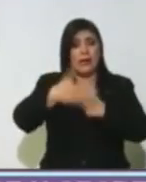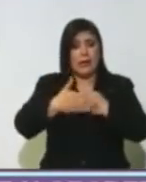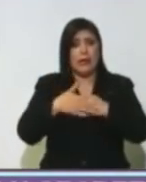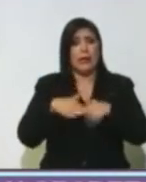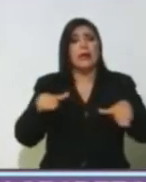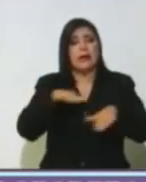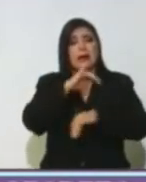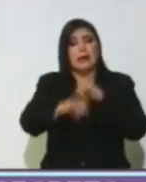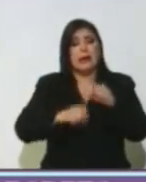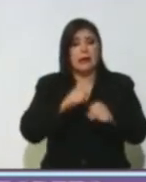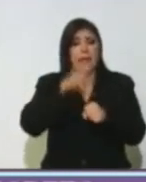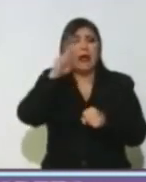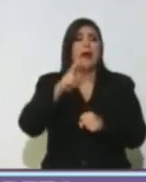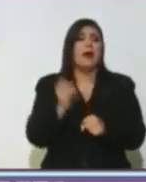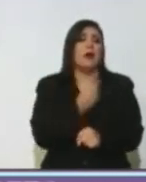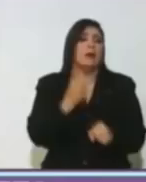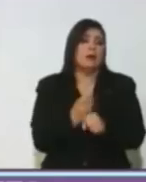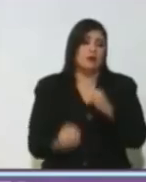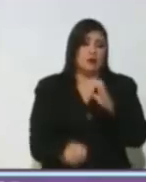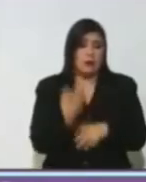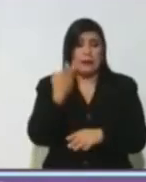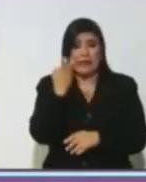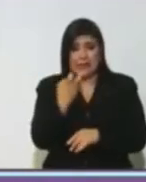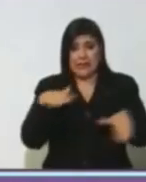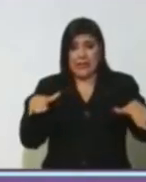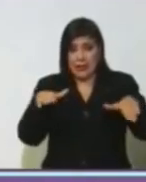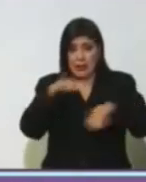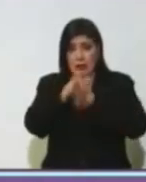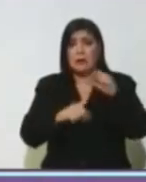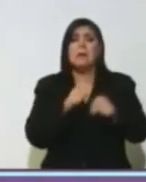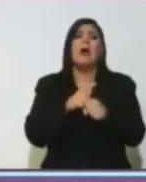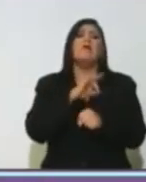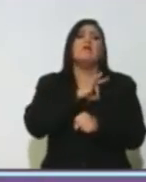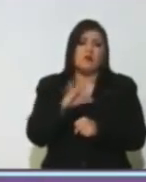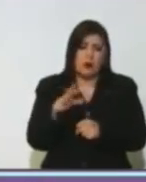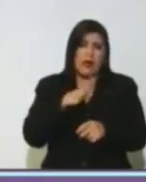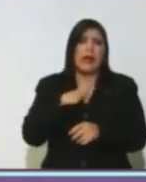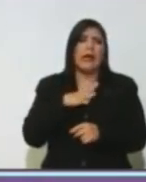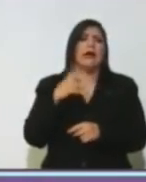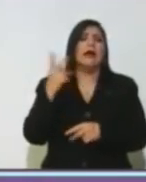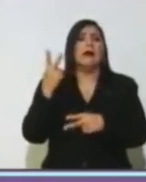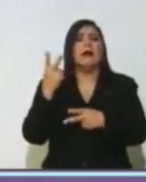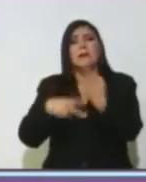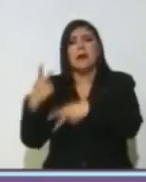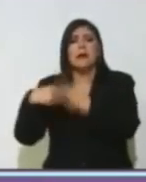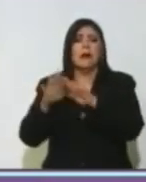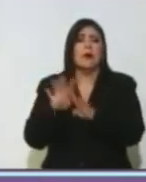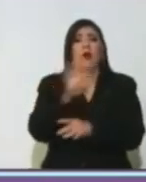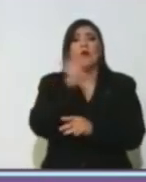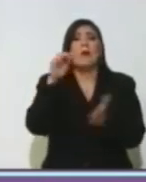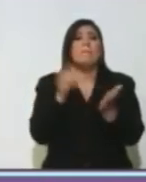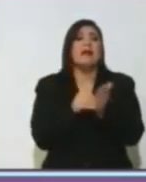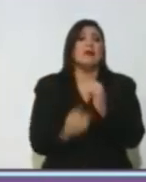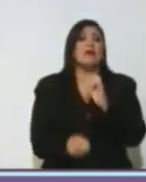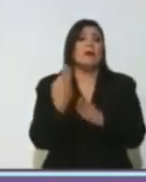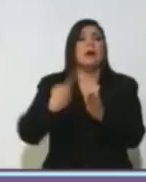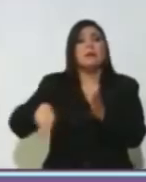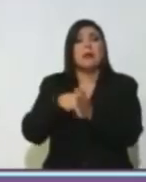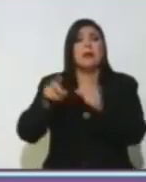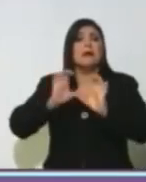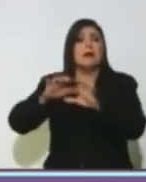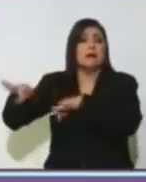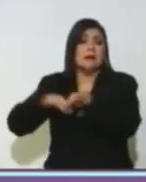oportunidad este aeropuerto traerá de inmediato 400 mil nuevos empleos desde el primer día de mi gobierno